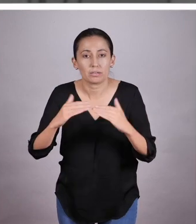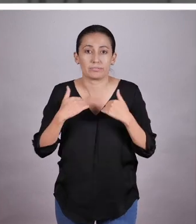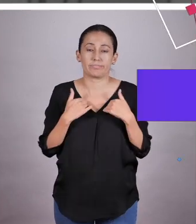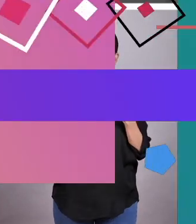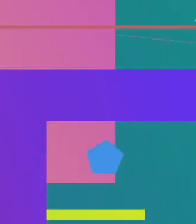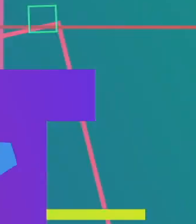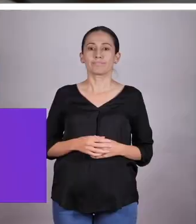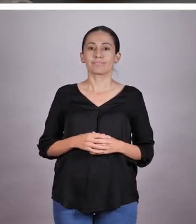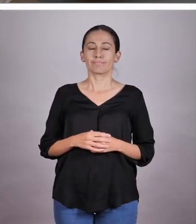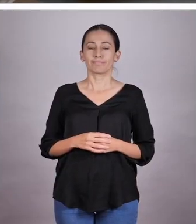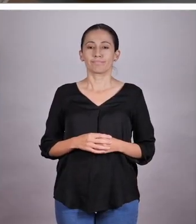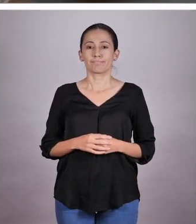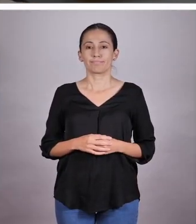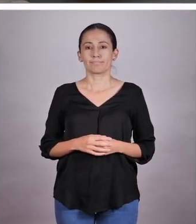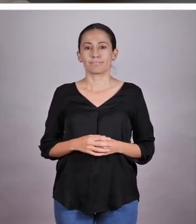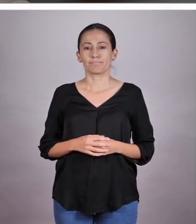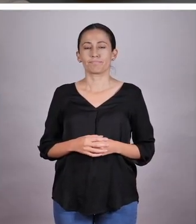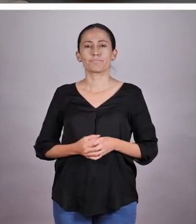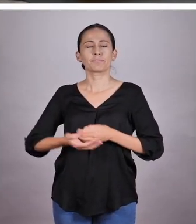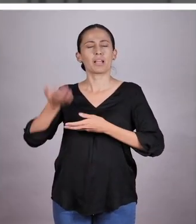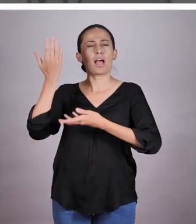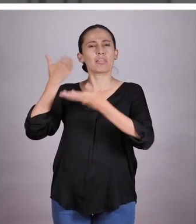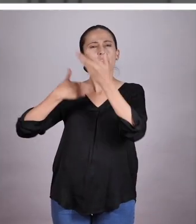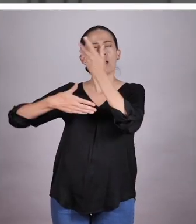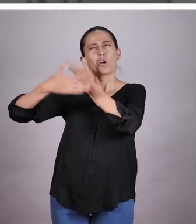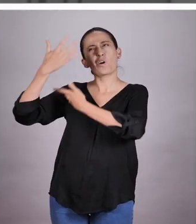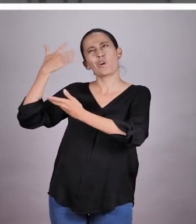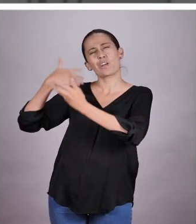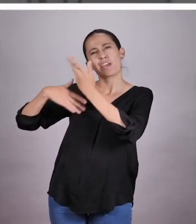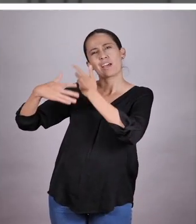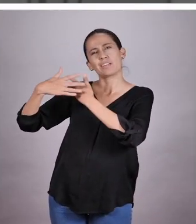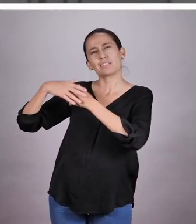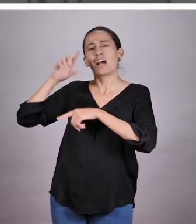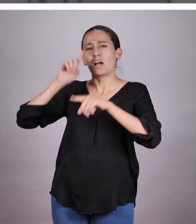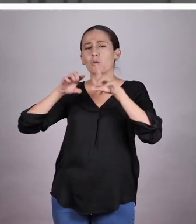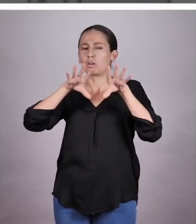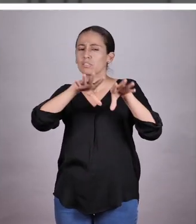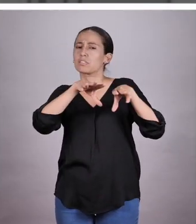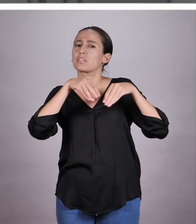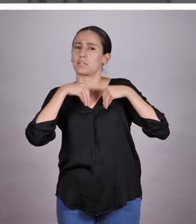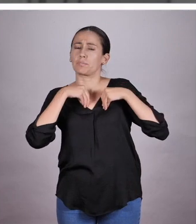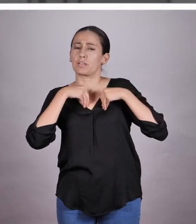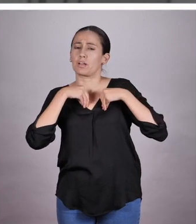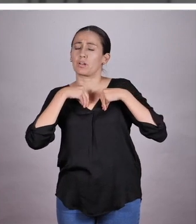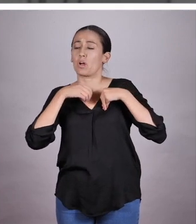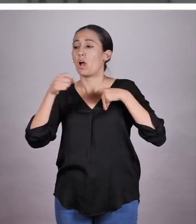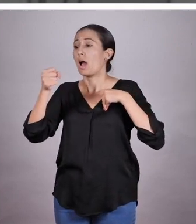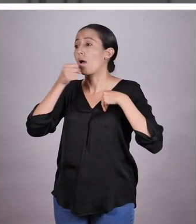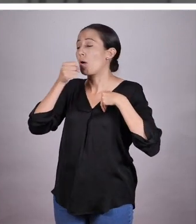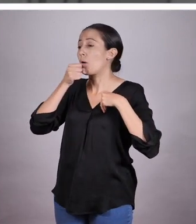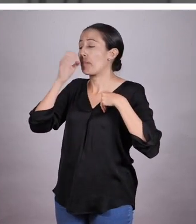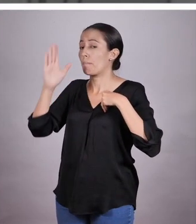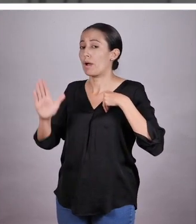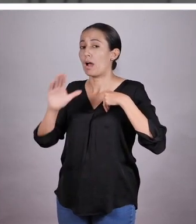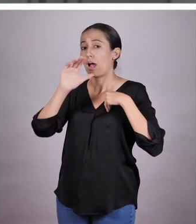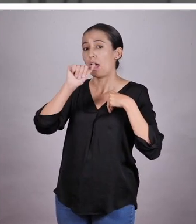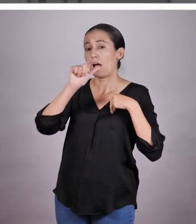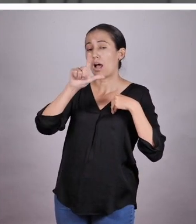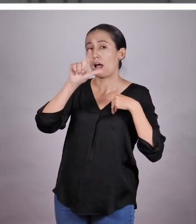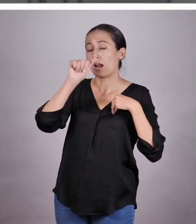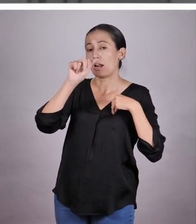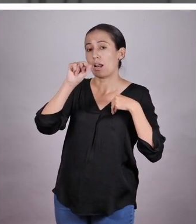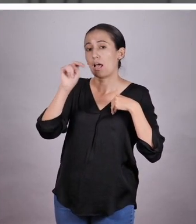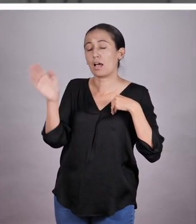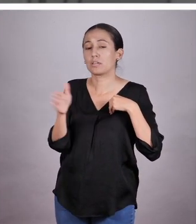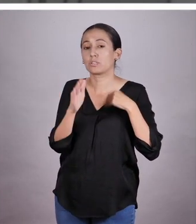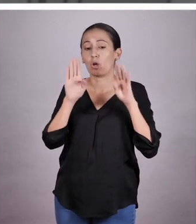¿no? Las teorías de Malthus tuvieron su acogida. El periodista y ecologista Alan Weisman argumentó